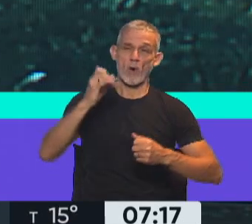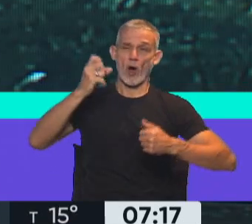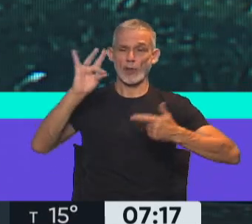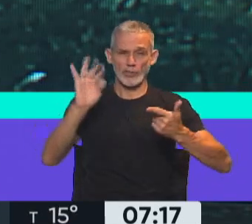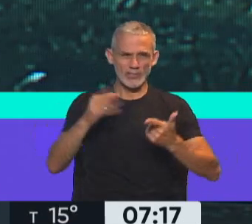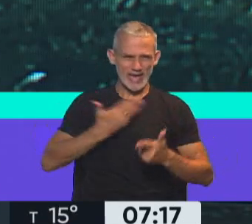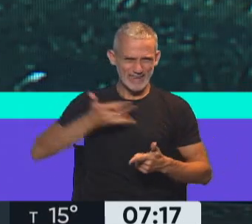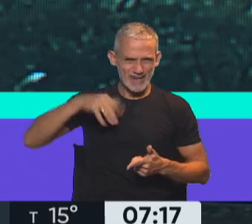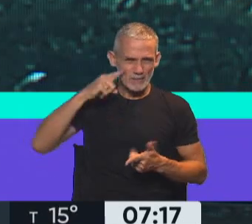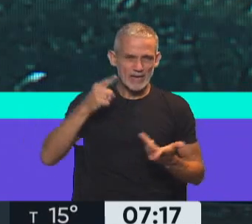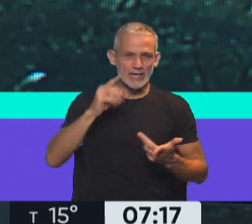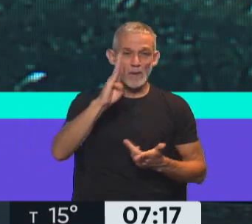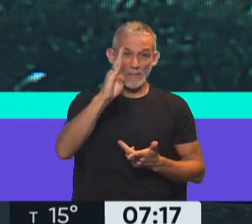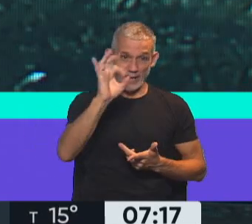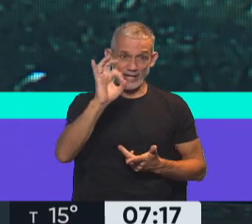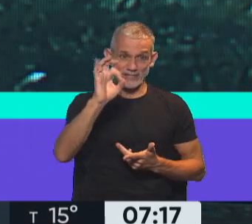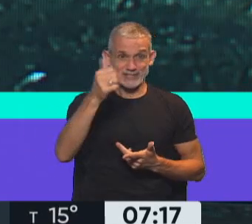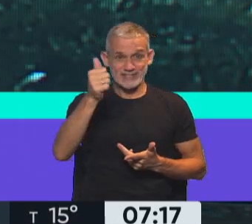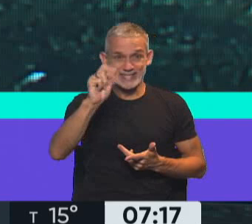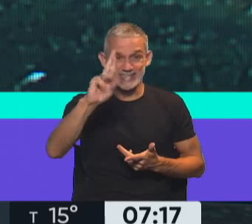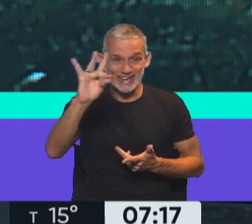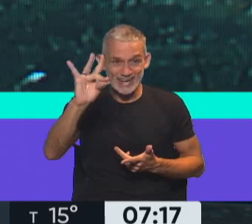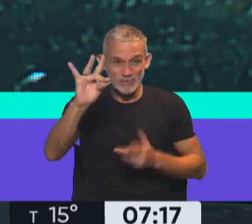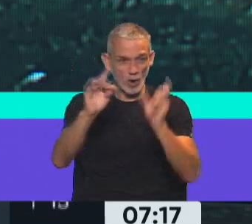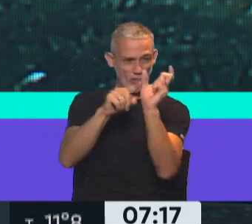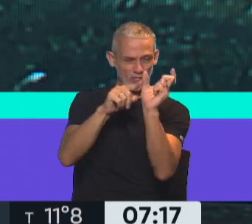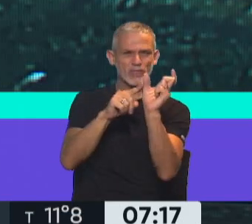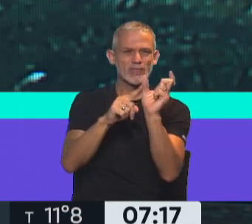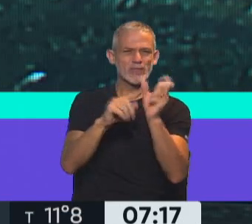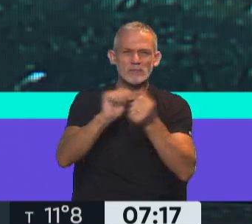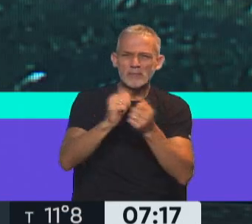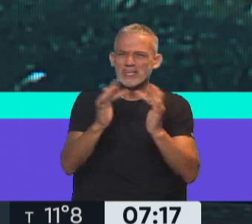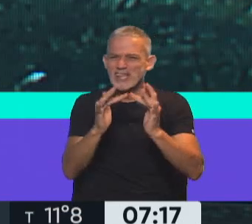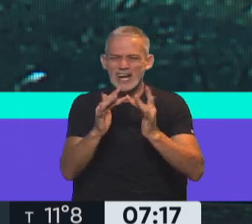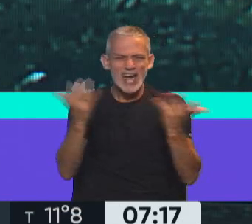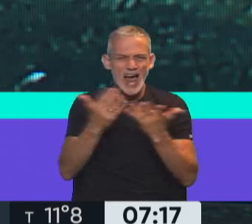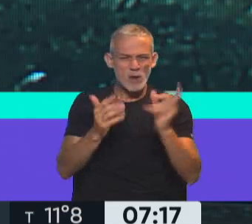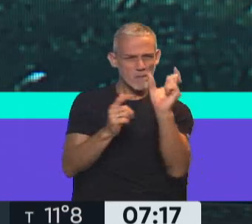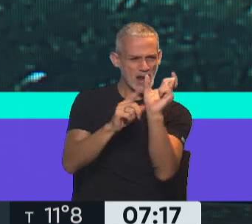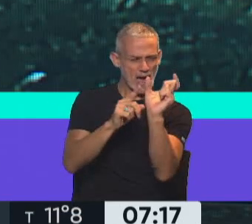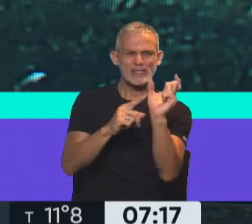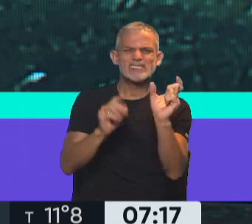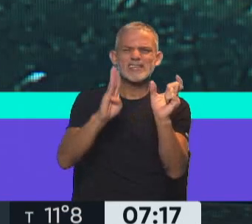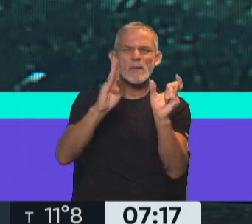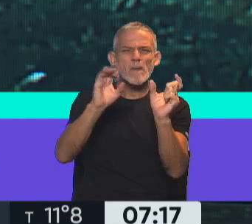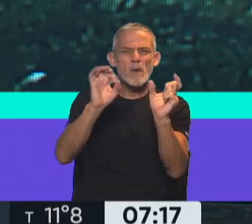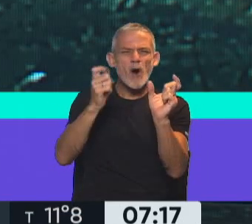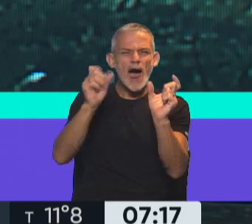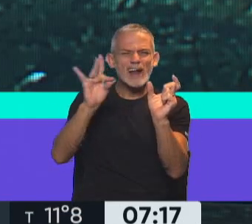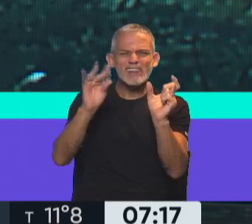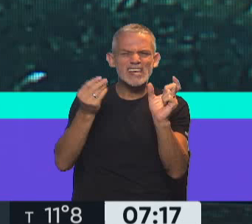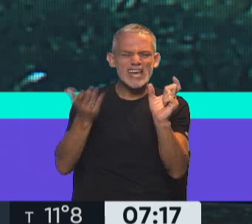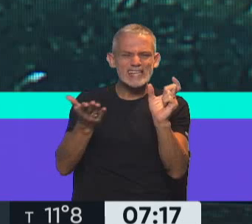Monetario Internacional, BOARD, escrito, si lo ven en alguna publicación de internet, bueno, algún portal o mismo en la prensa